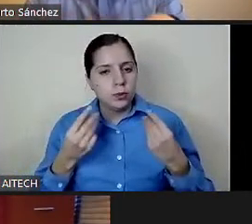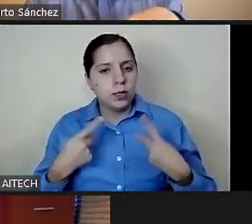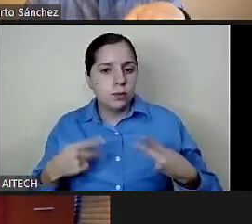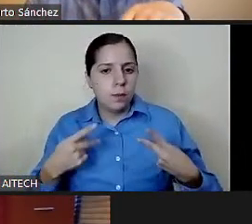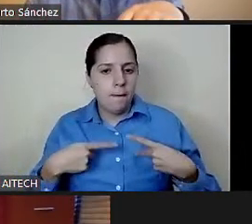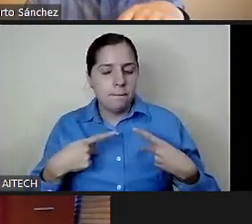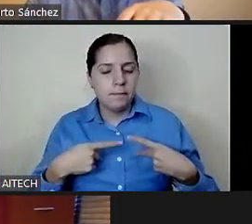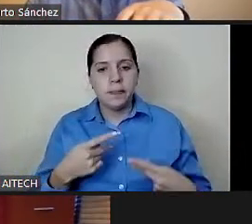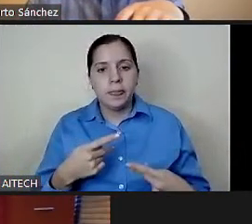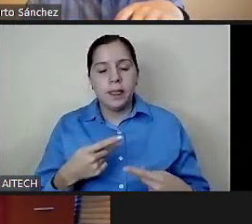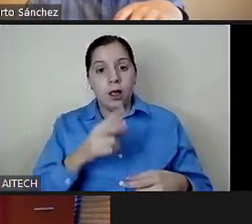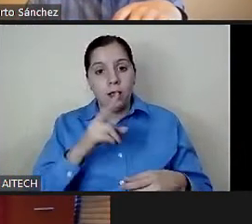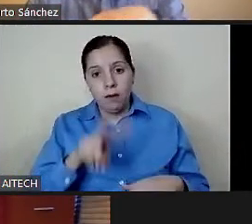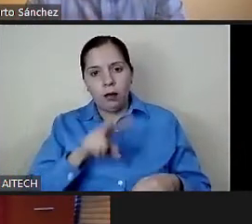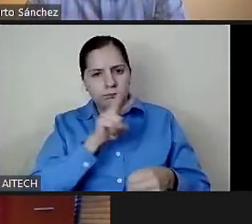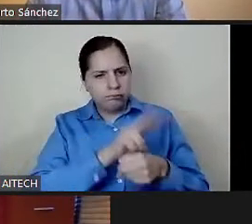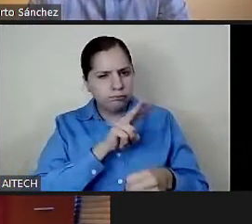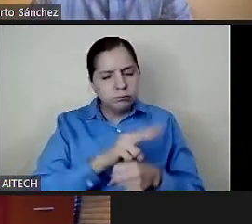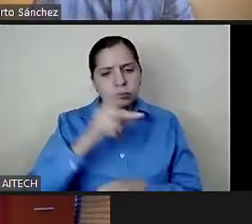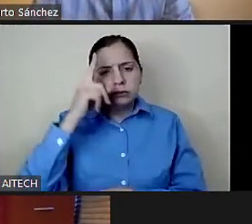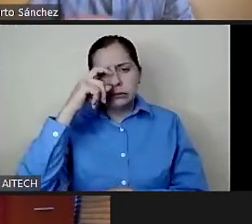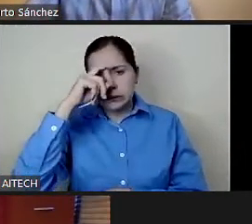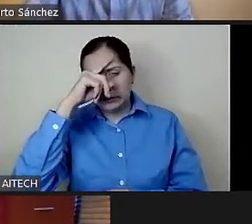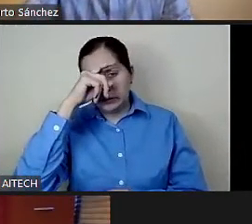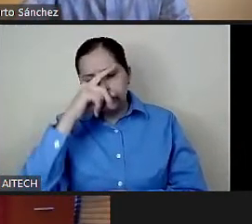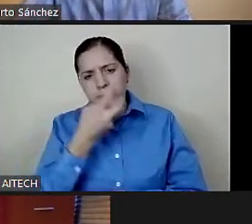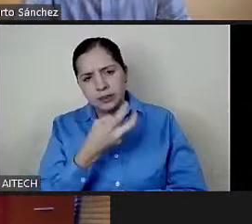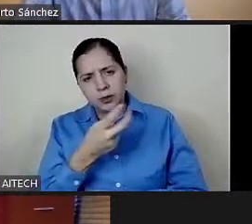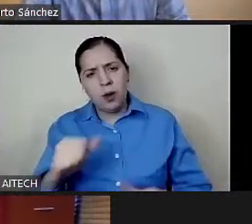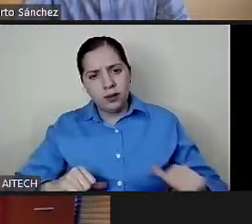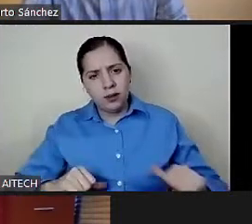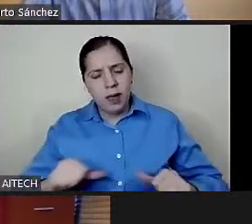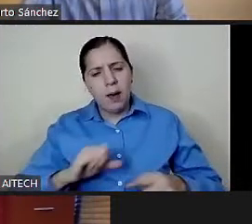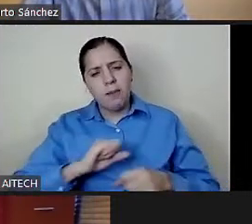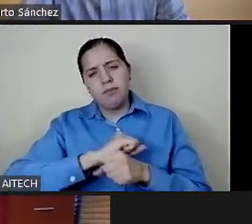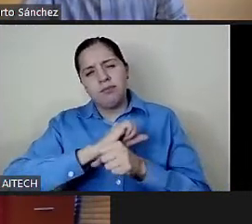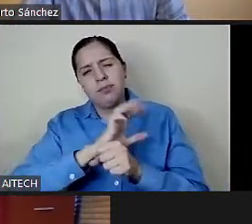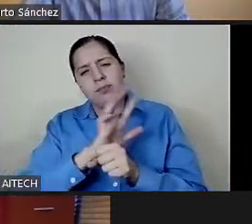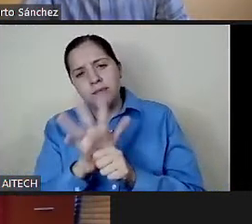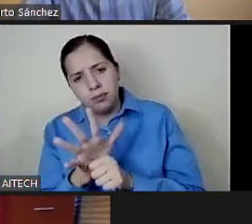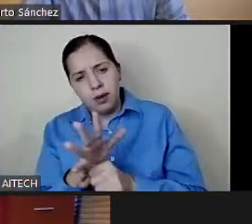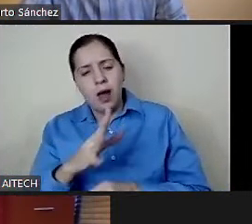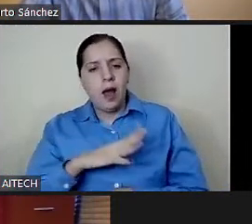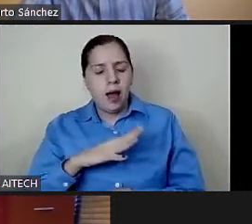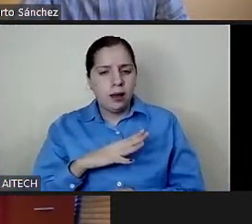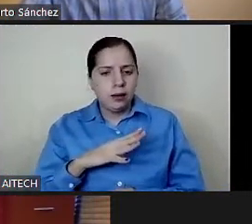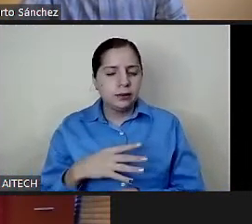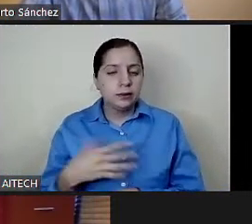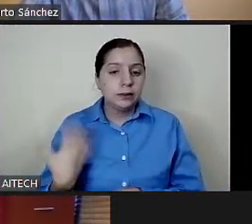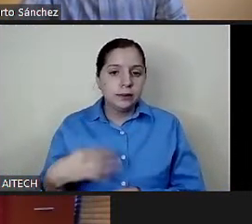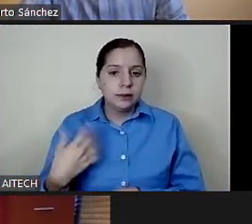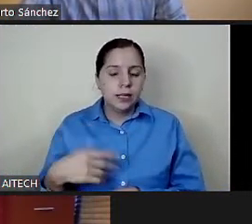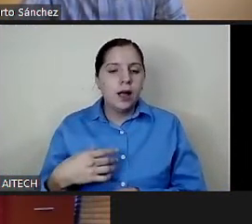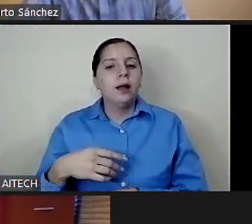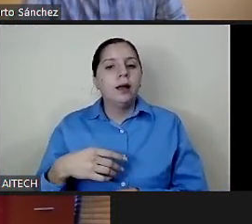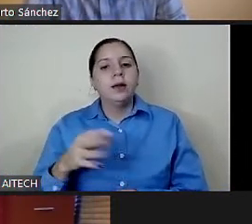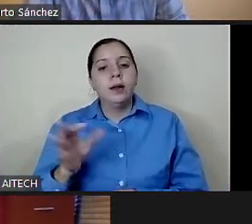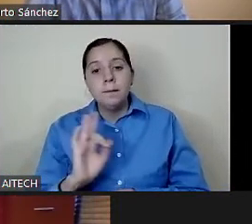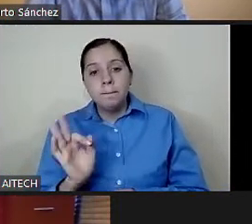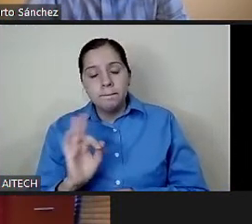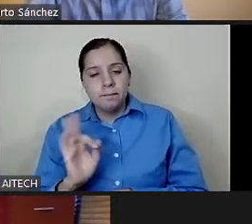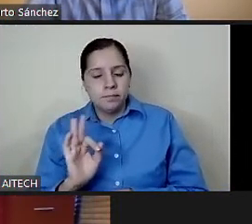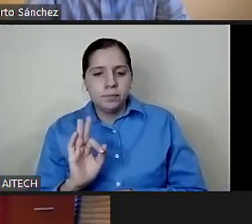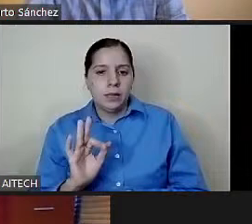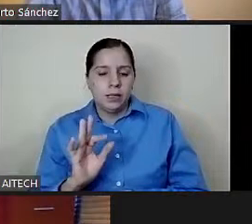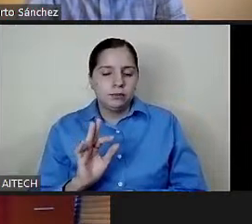Realizar esta actividad en la pandemia, pues implicaba quizá un reto en mayúsculo, y